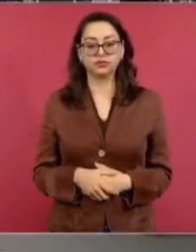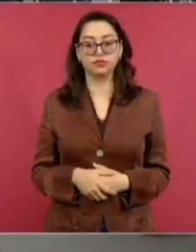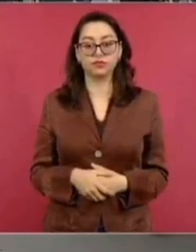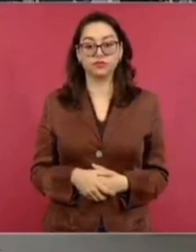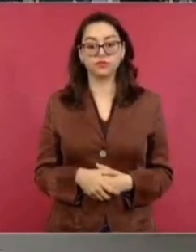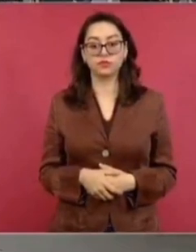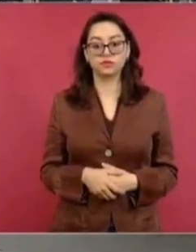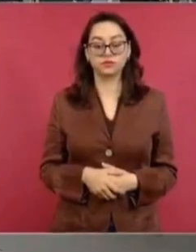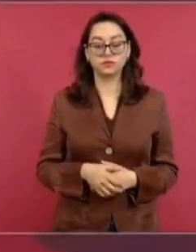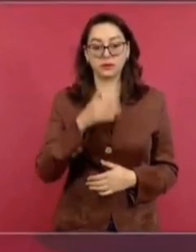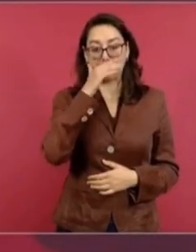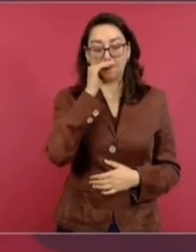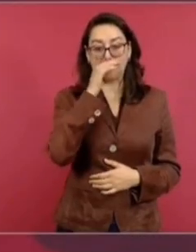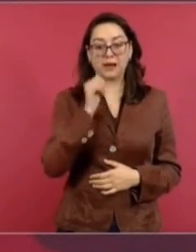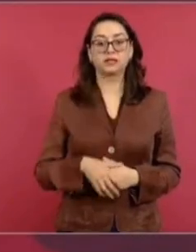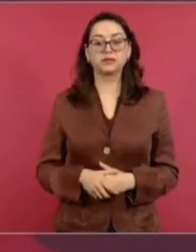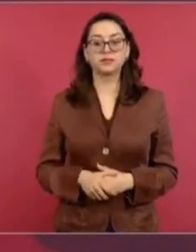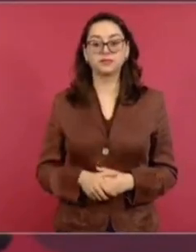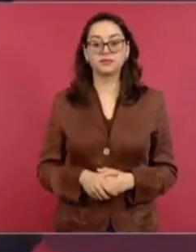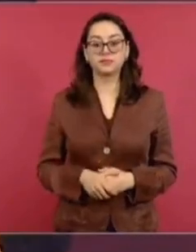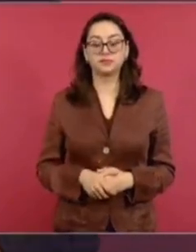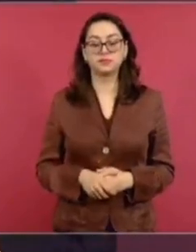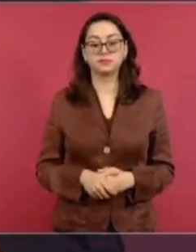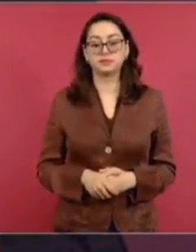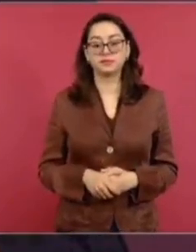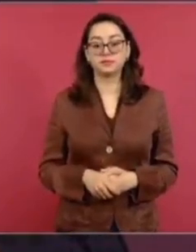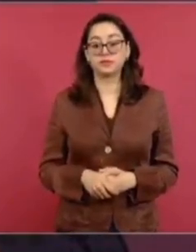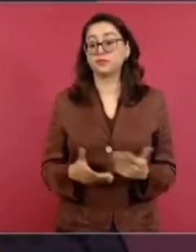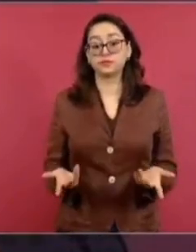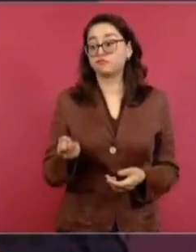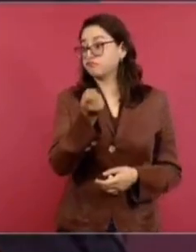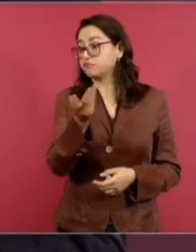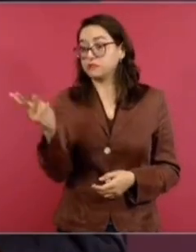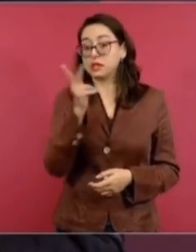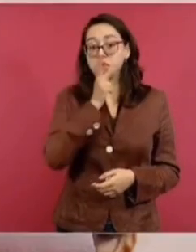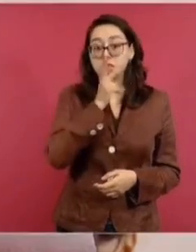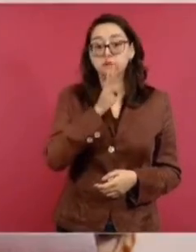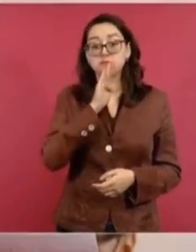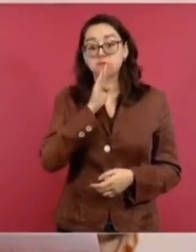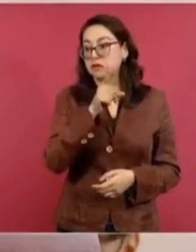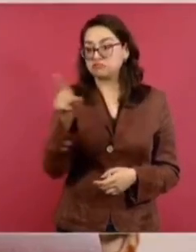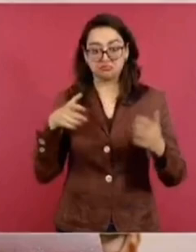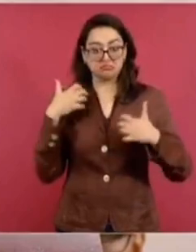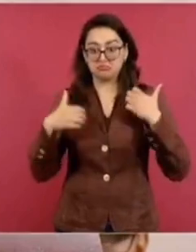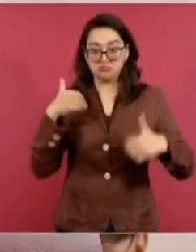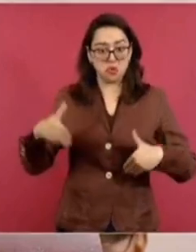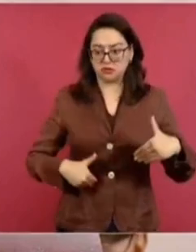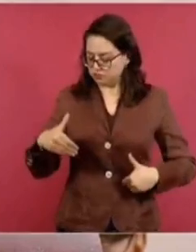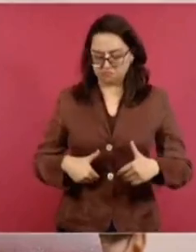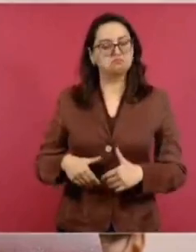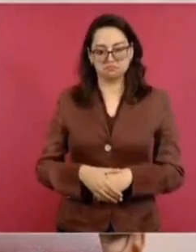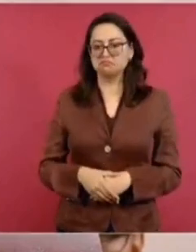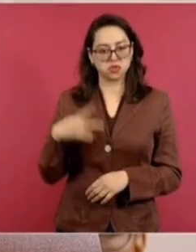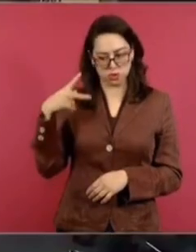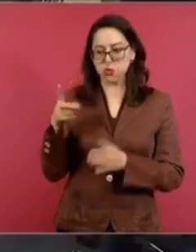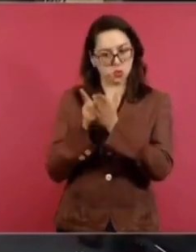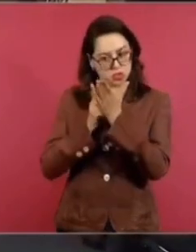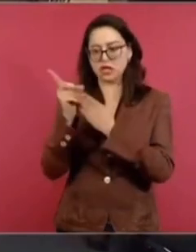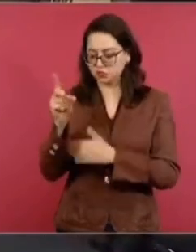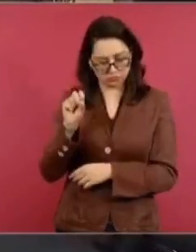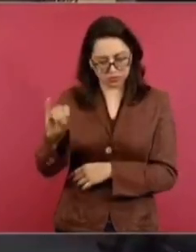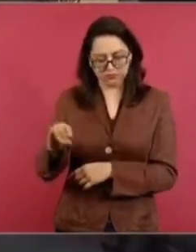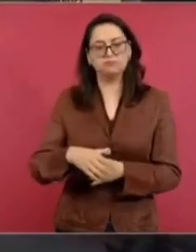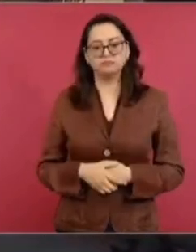Es que tienen todo el derecho, los padres y las madres, a inconformarse. Tienen todo el